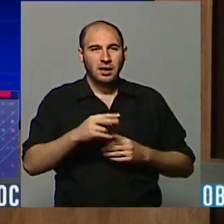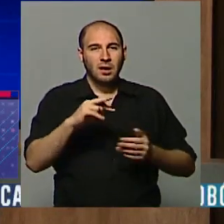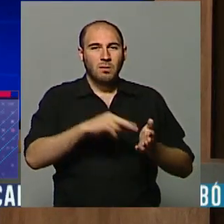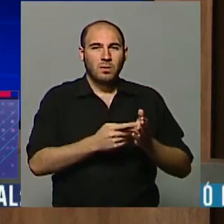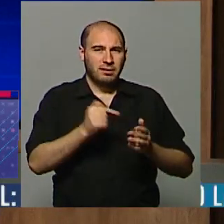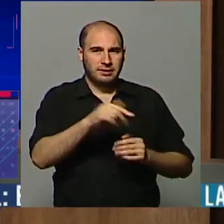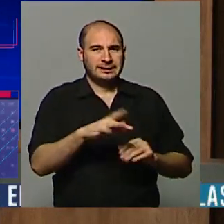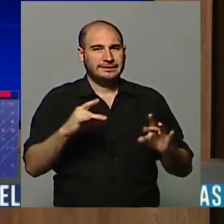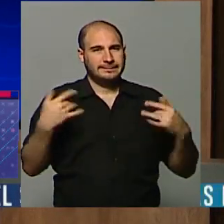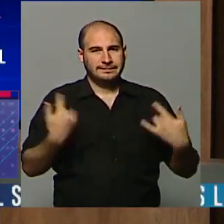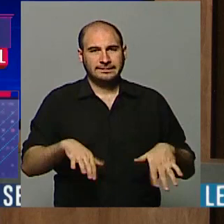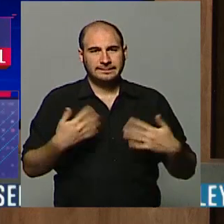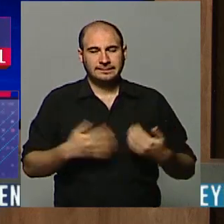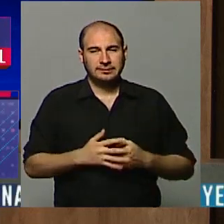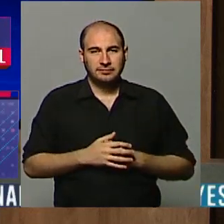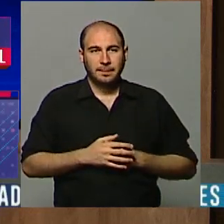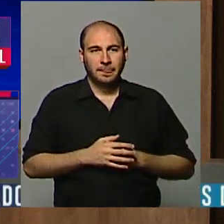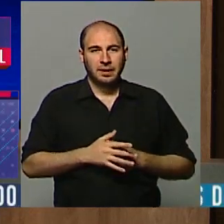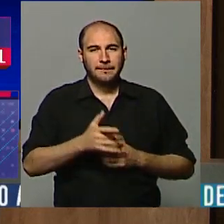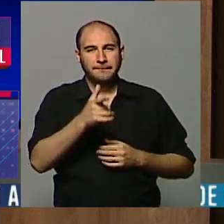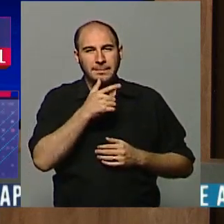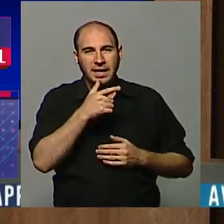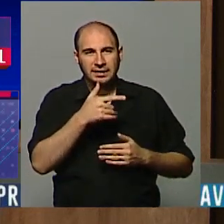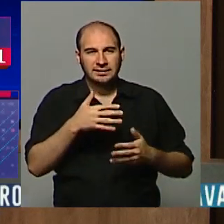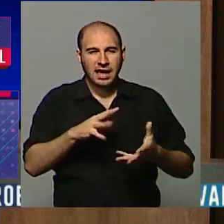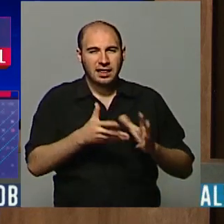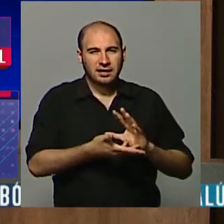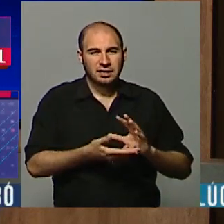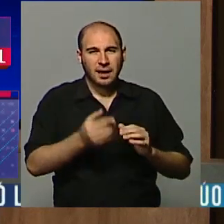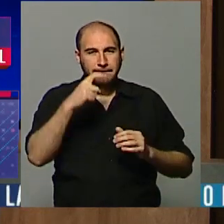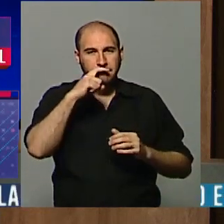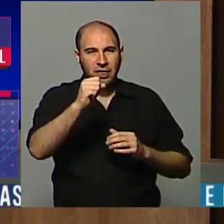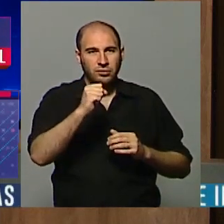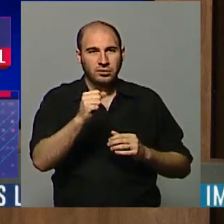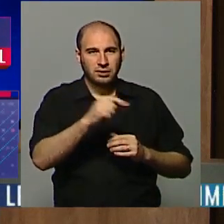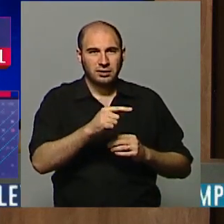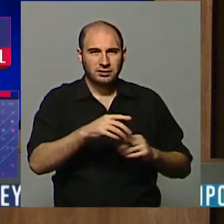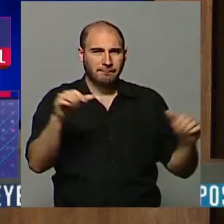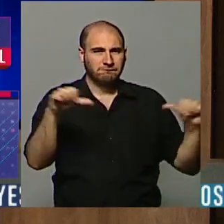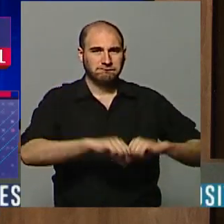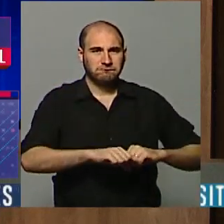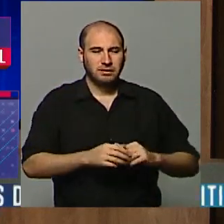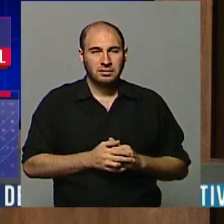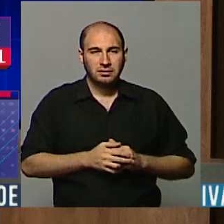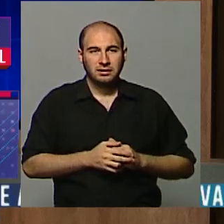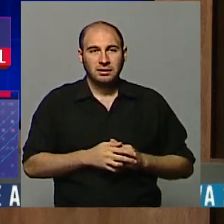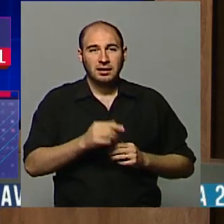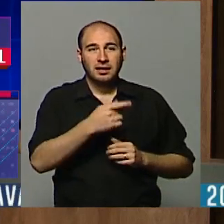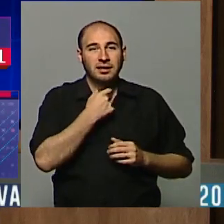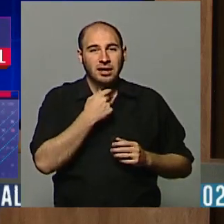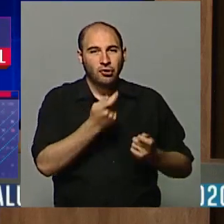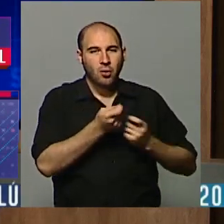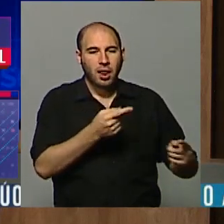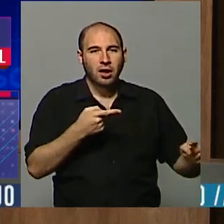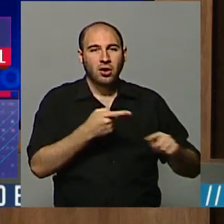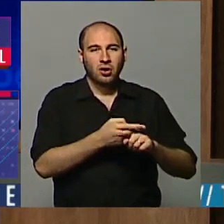siendo compleja. Existió una especie de estrategia por parte de Maduro que la verdad que le salió bastante mal, en el sentido de tratar de jugar